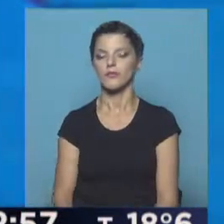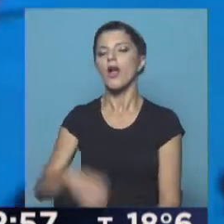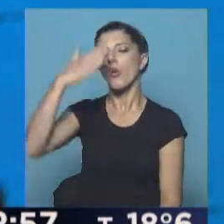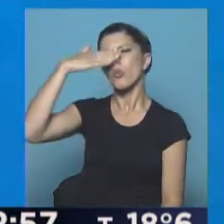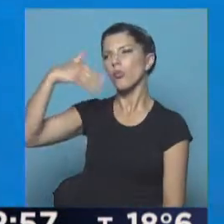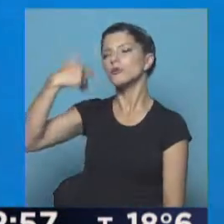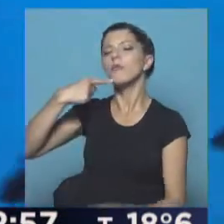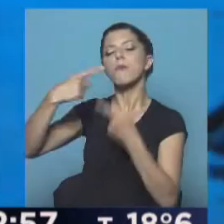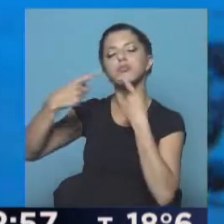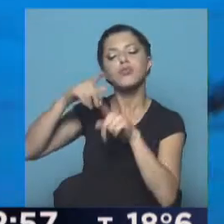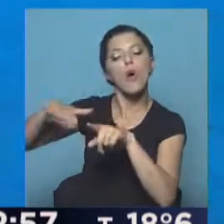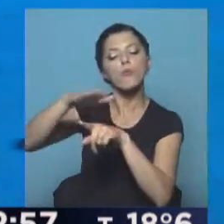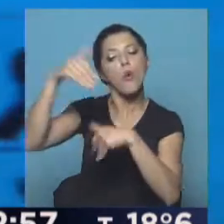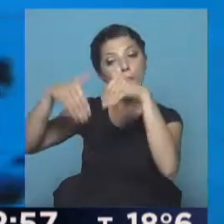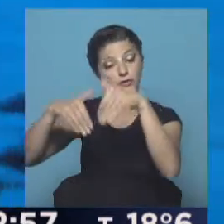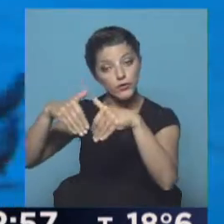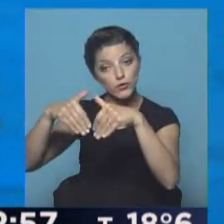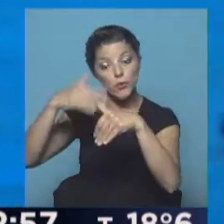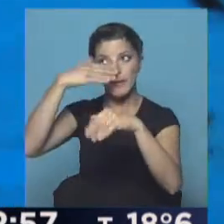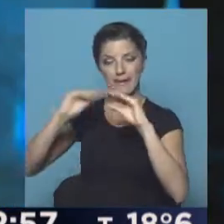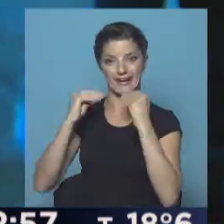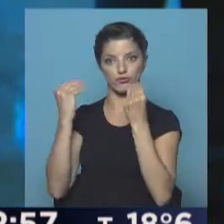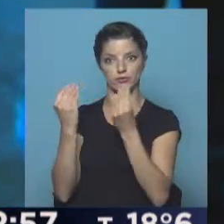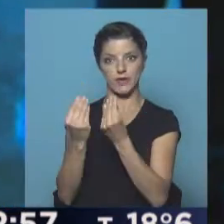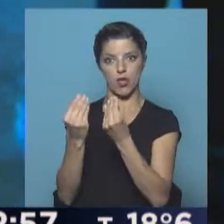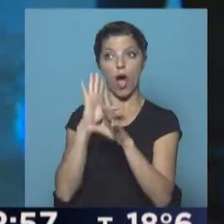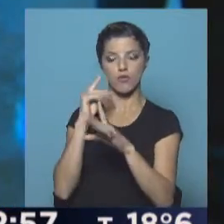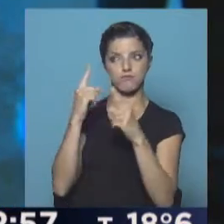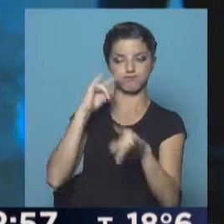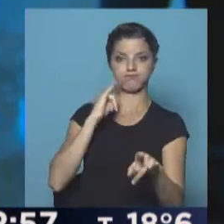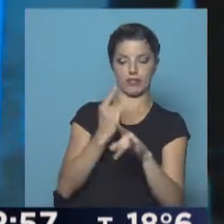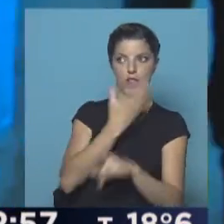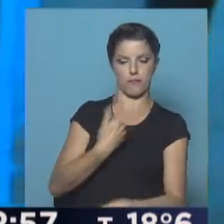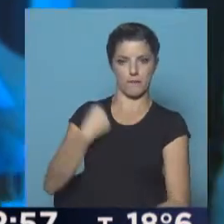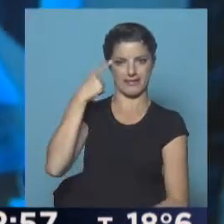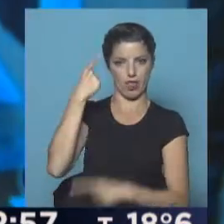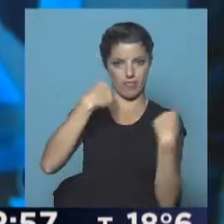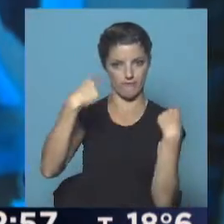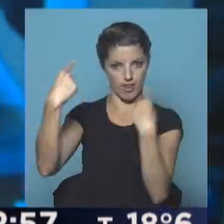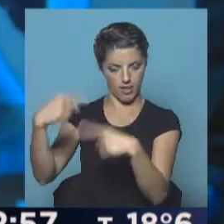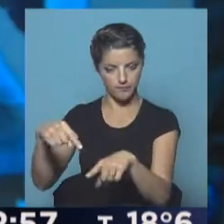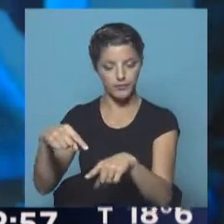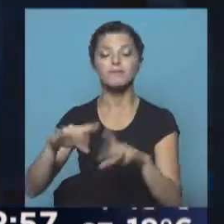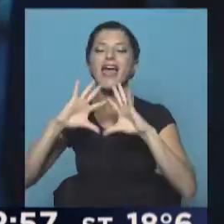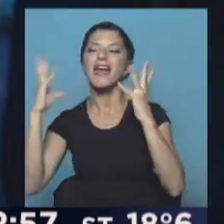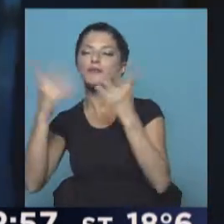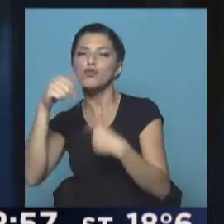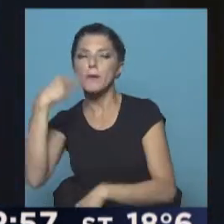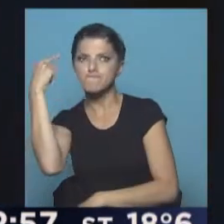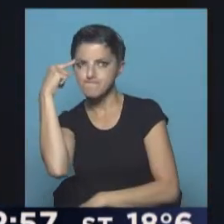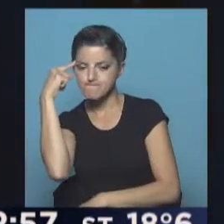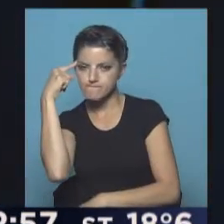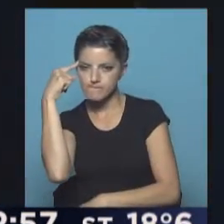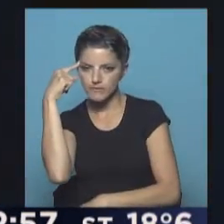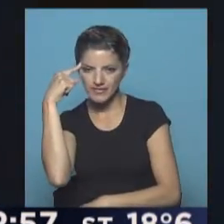referéndums en el mundo dieron como resultado alternativas que no se esperaban. Es decir, empieza a haber en el mundo una pregunta y es, ¿siguen